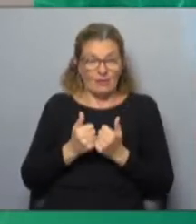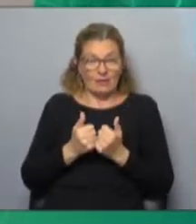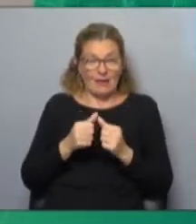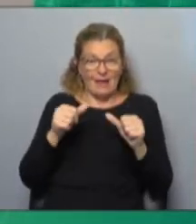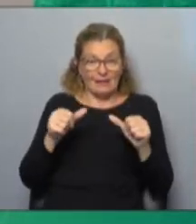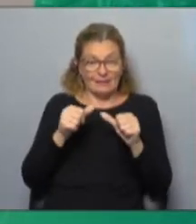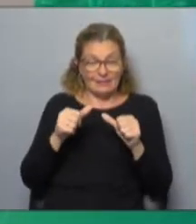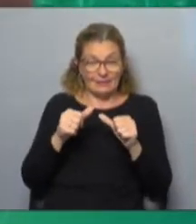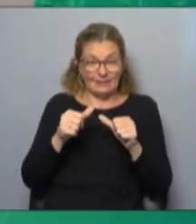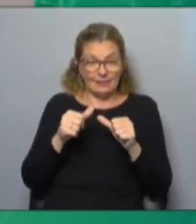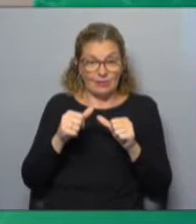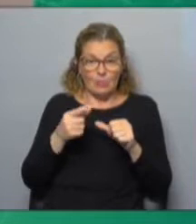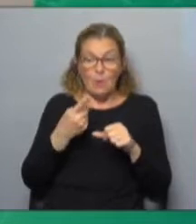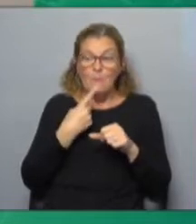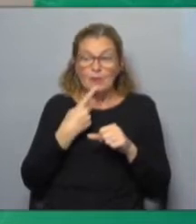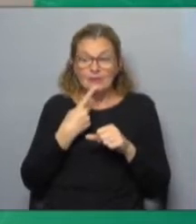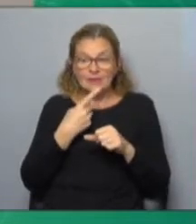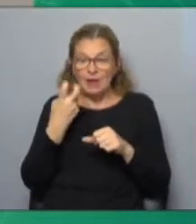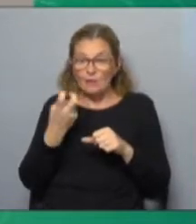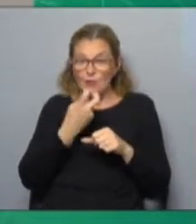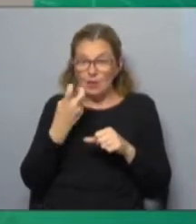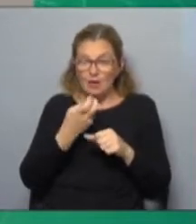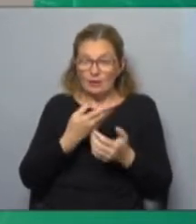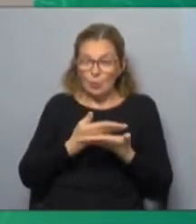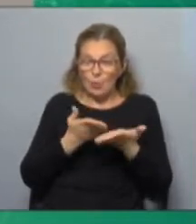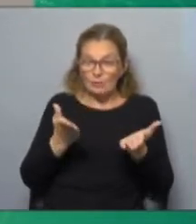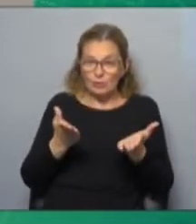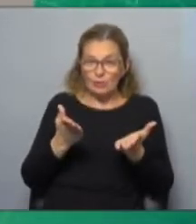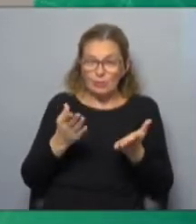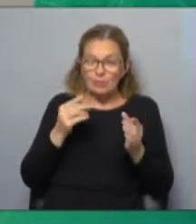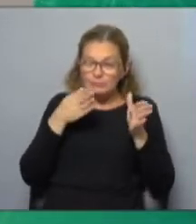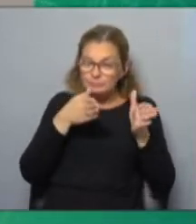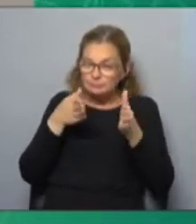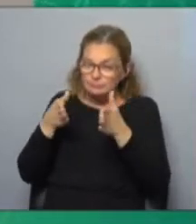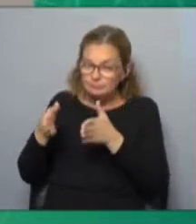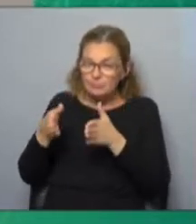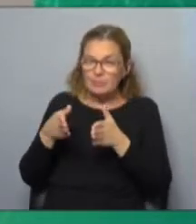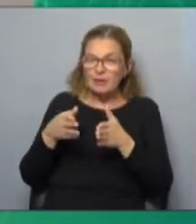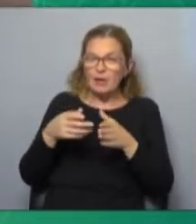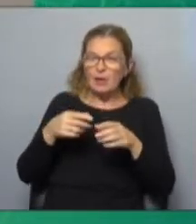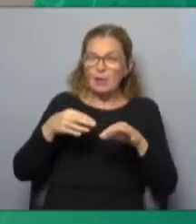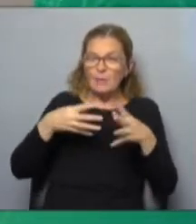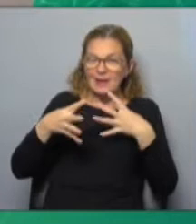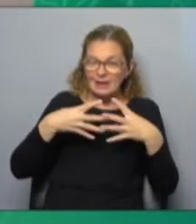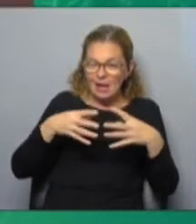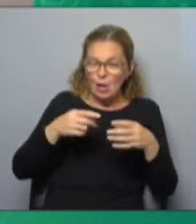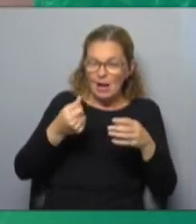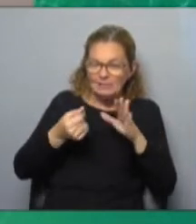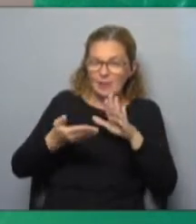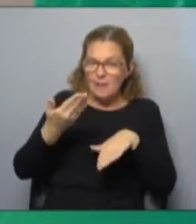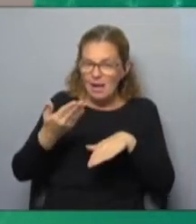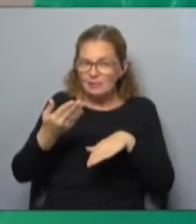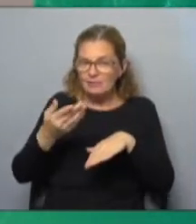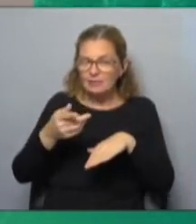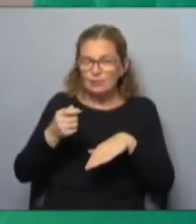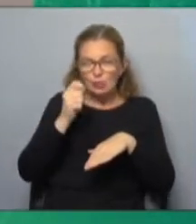trazar políticas en función de cuáles son los principales mercados, cuál es el mercado que gasta más, cuáles son